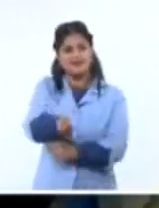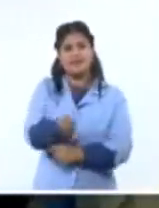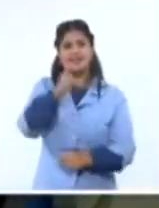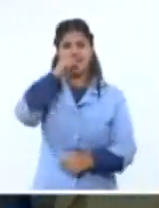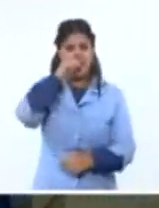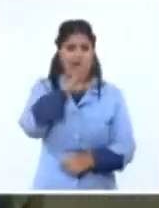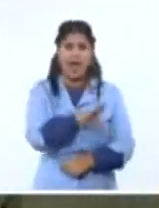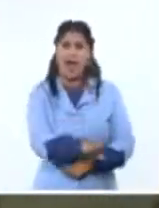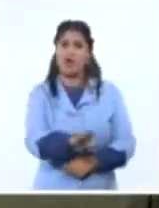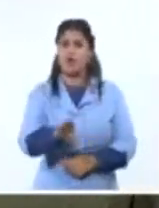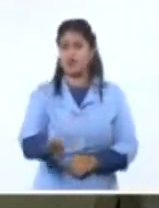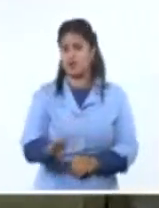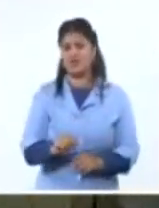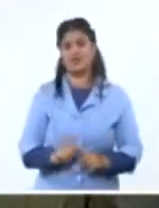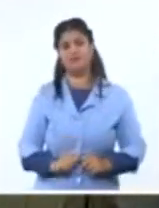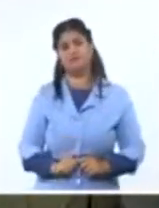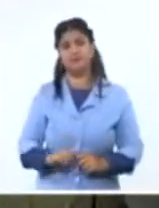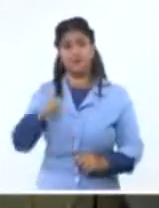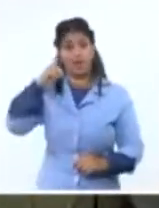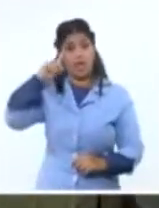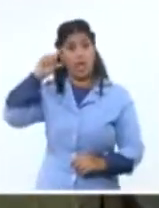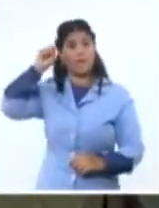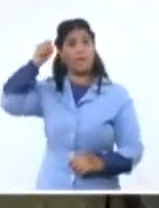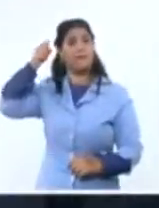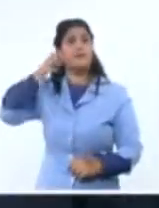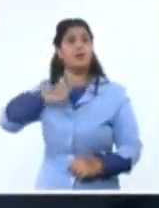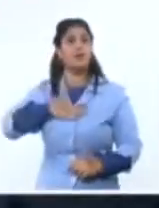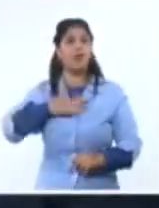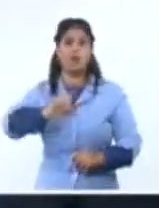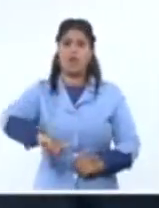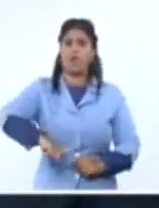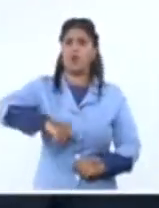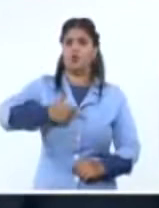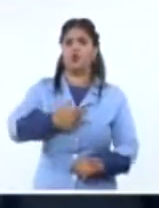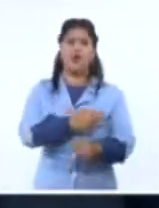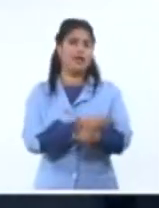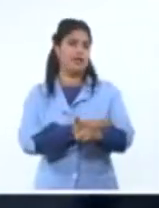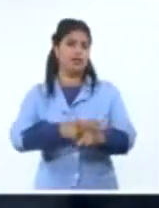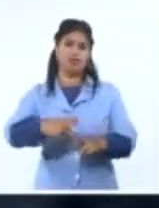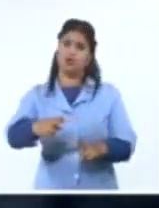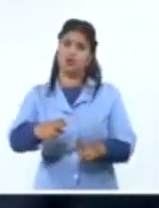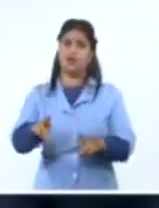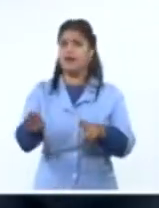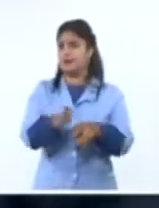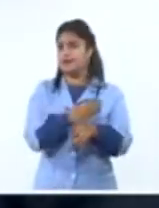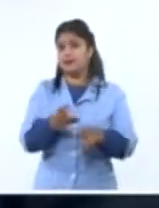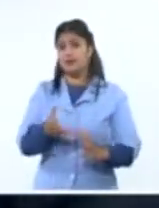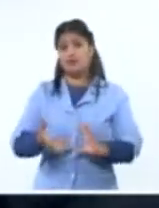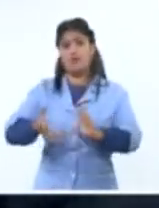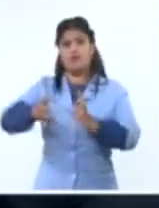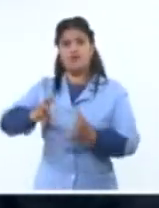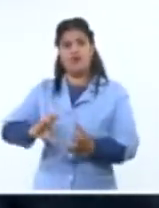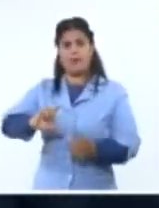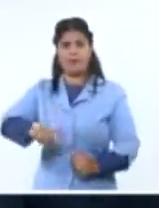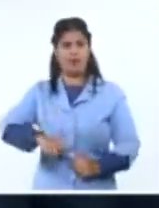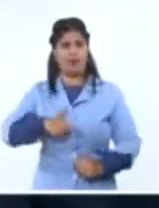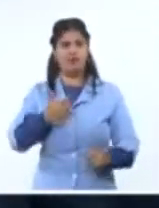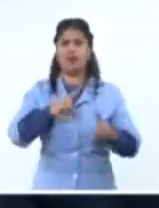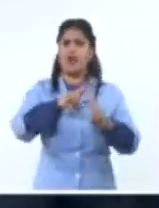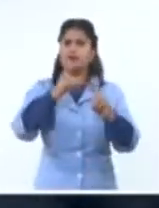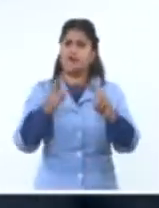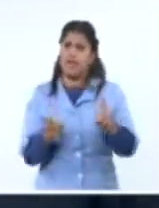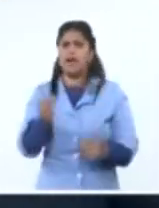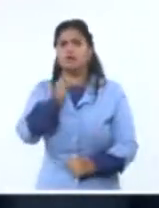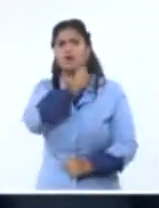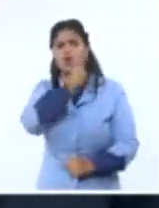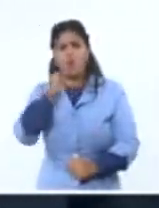nuestro, la memoria cultural, histórica nuestra, a través de las diferentes expresiones culturales, eso